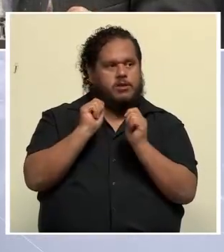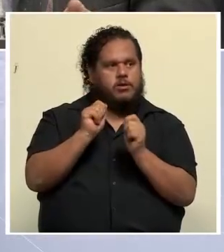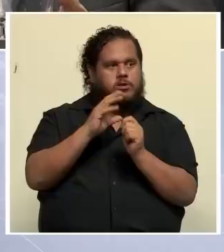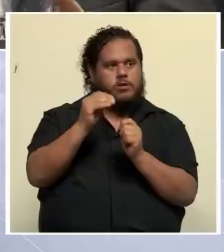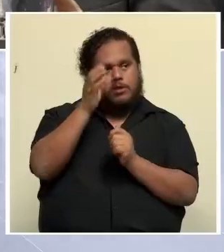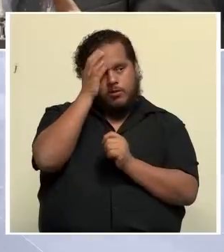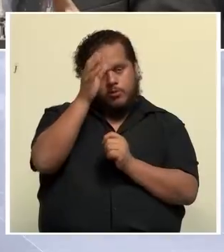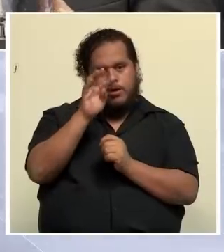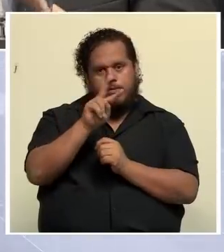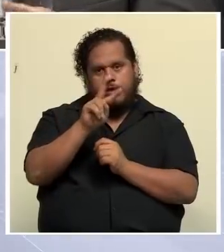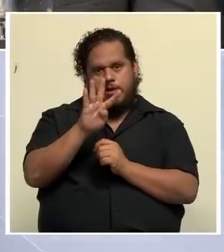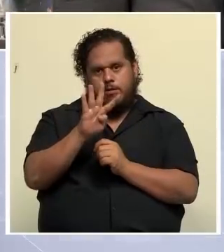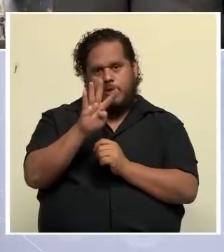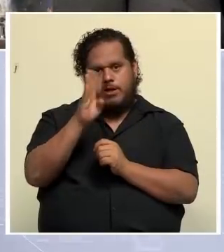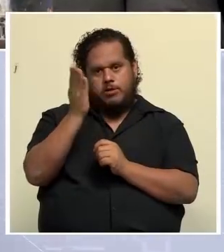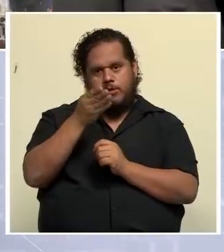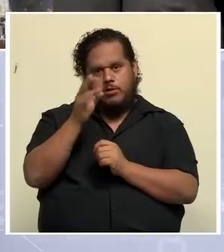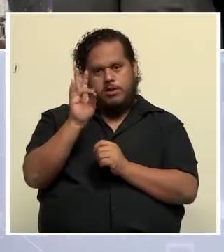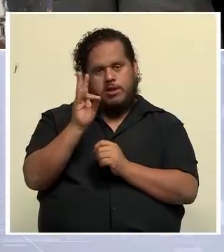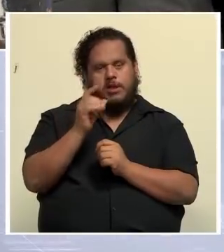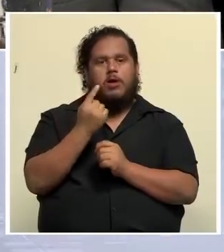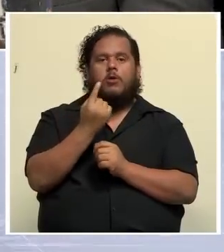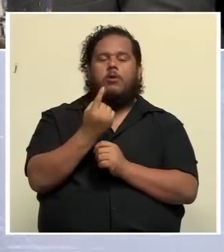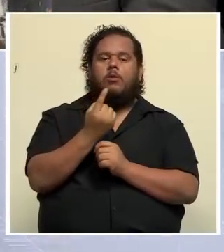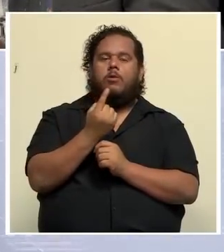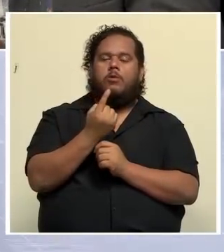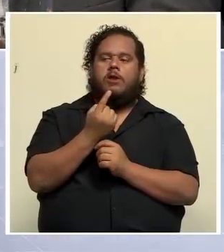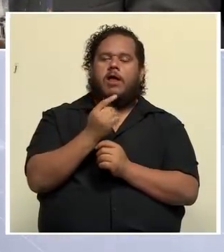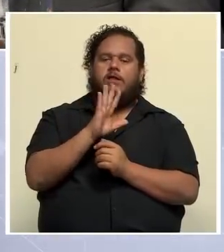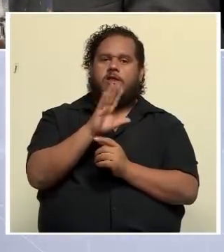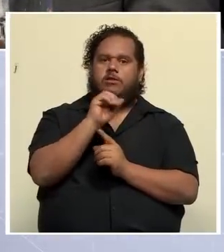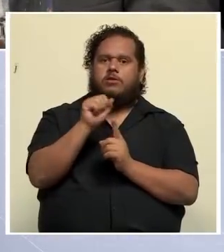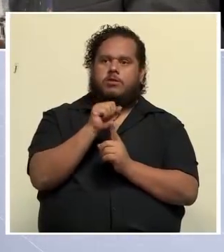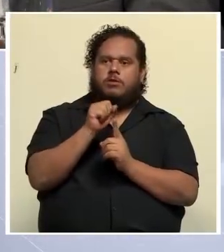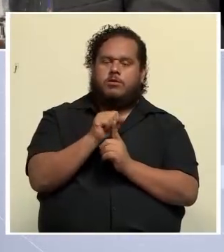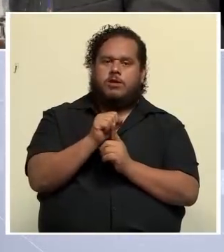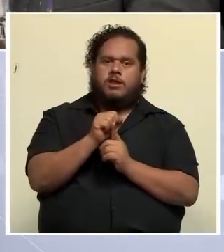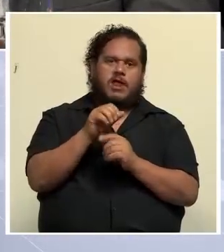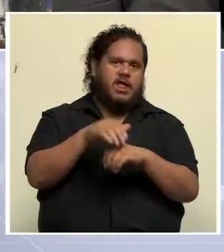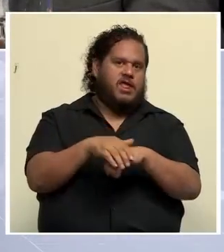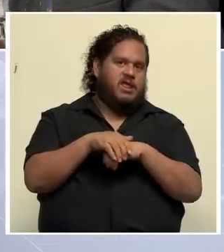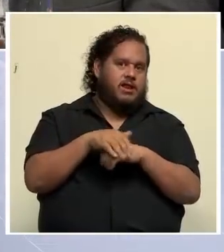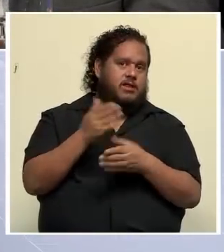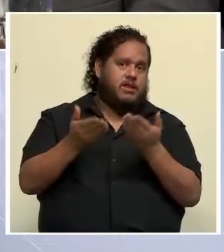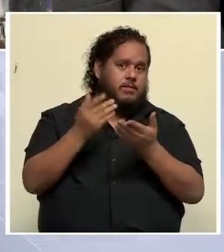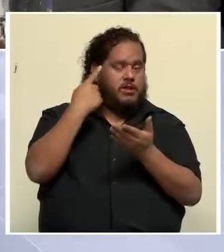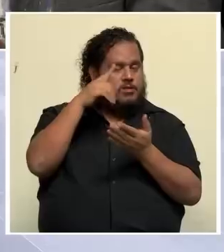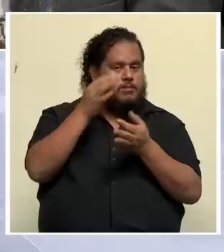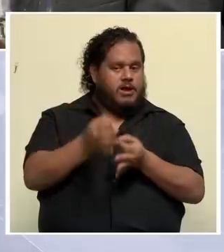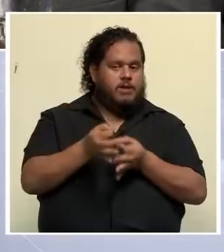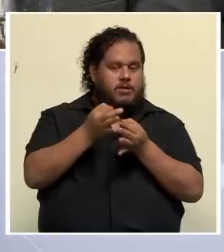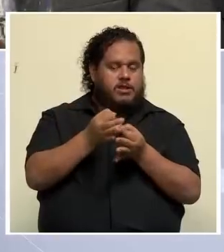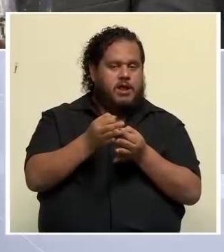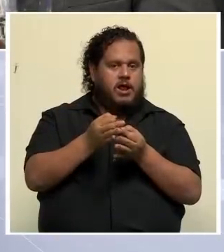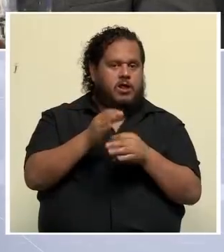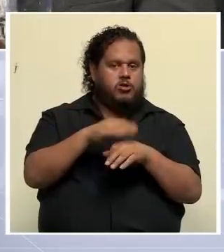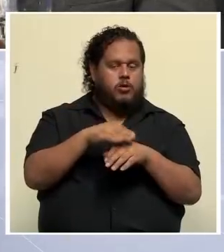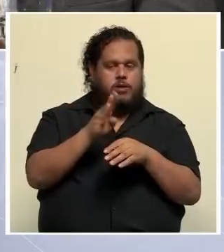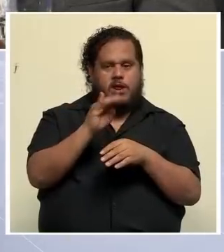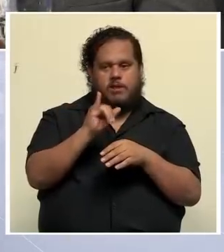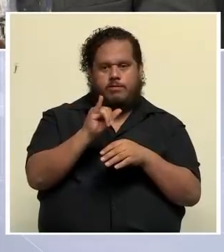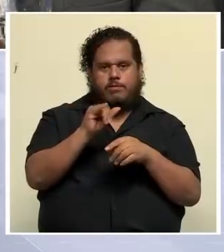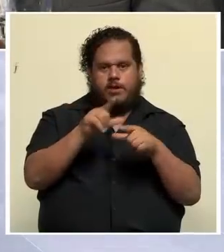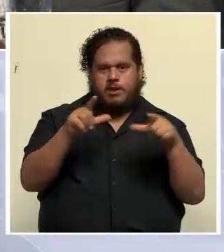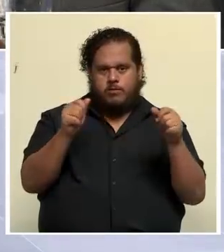cultura 24/7, con una de sus frecuencias en inglés, para avanzar sobre el bilingüismo.